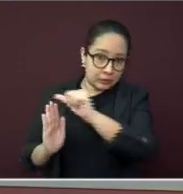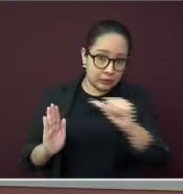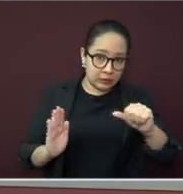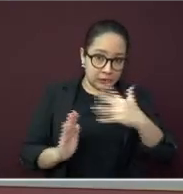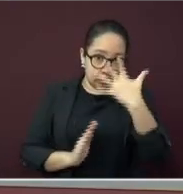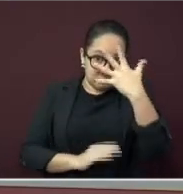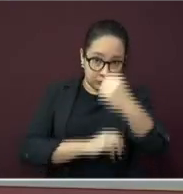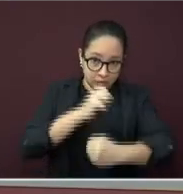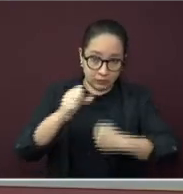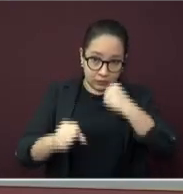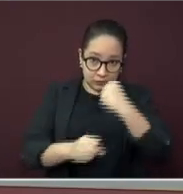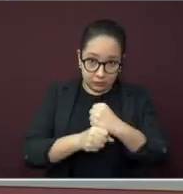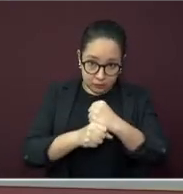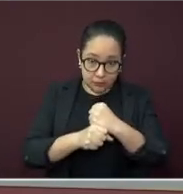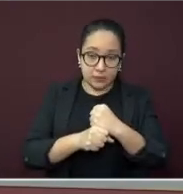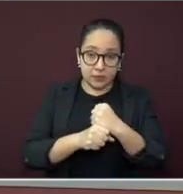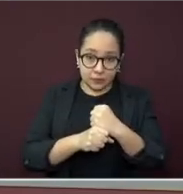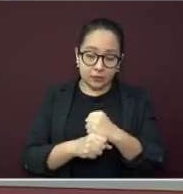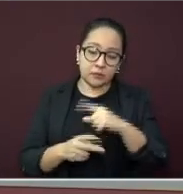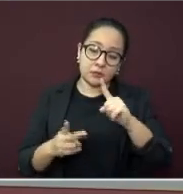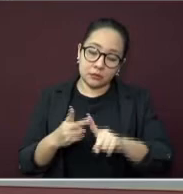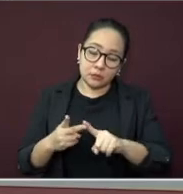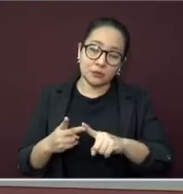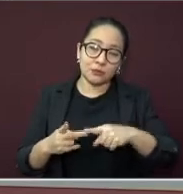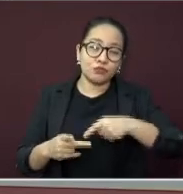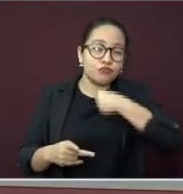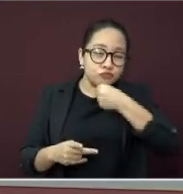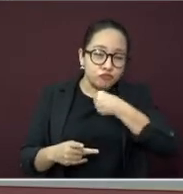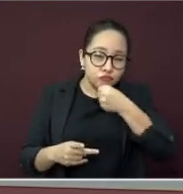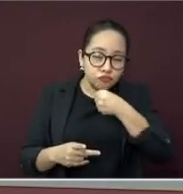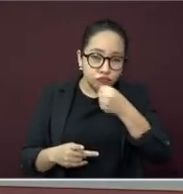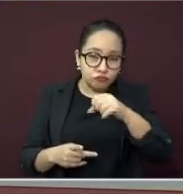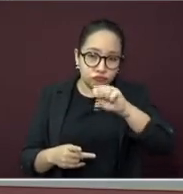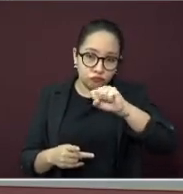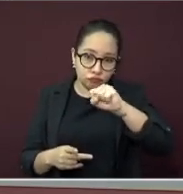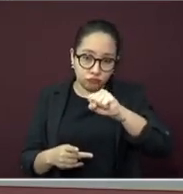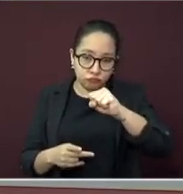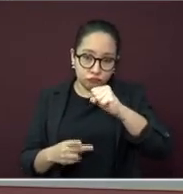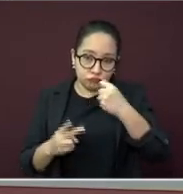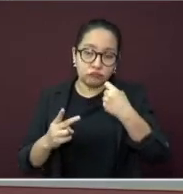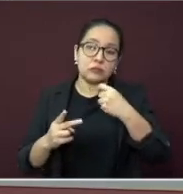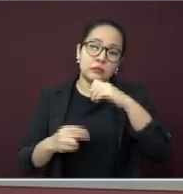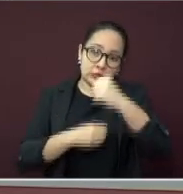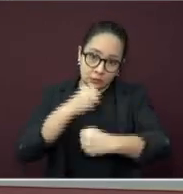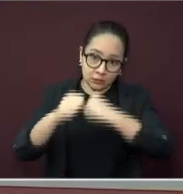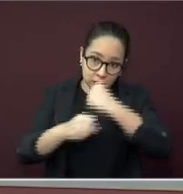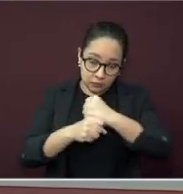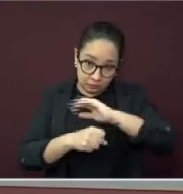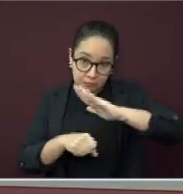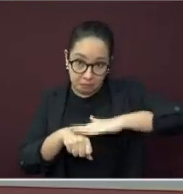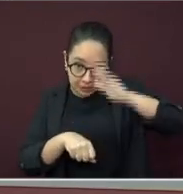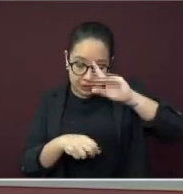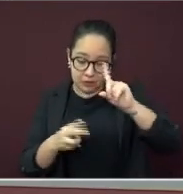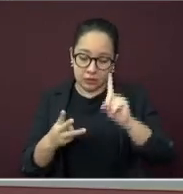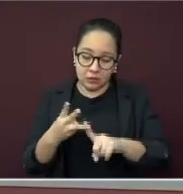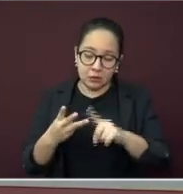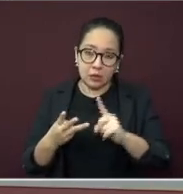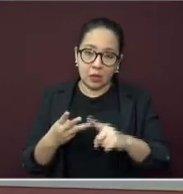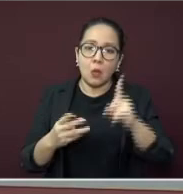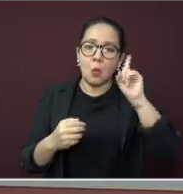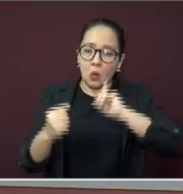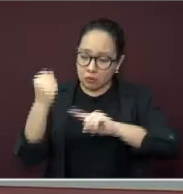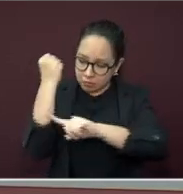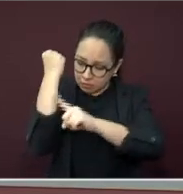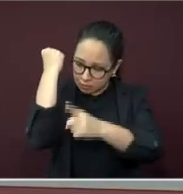para las personas adultas mayores de 60 y más años tenemos dosis está para las embarazadas